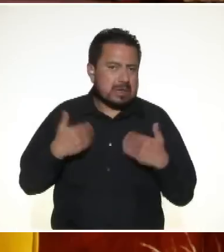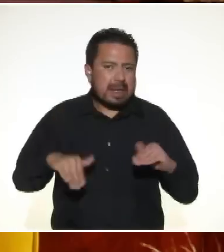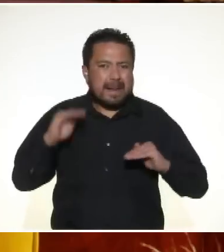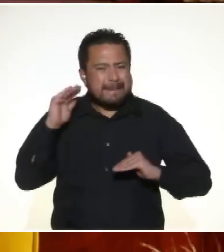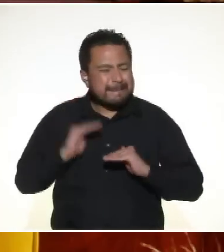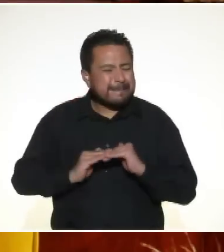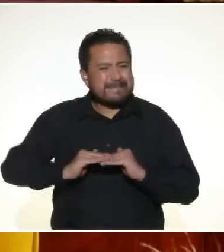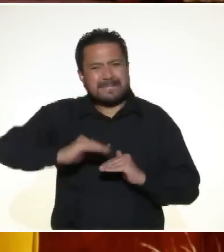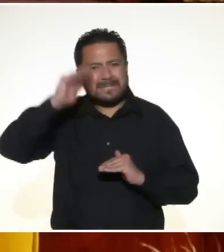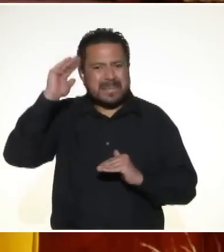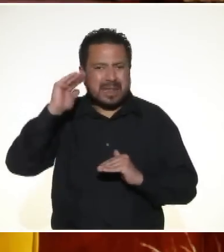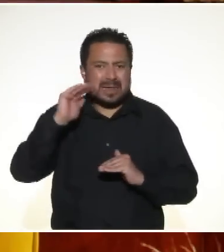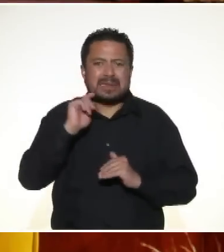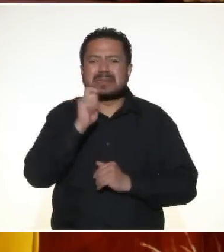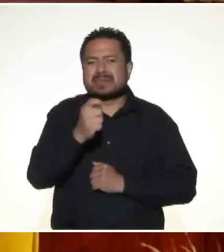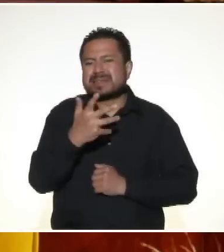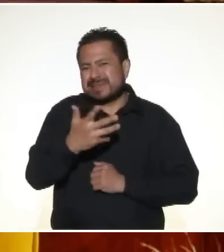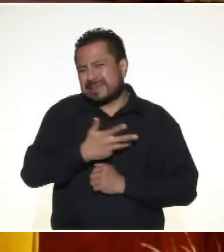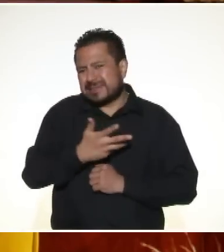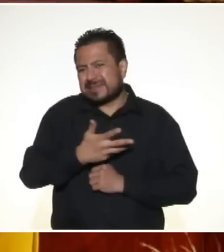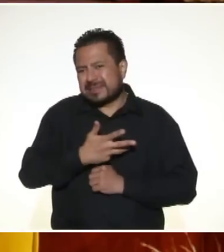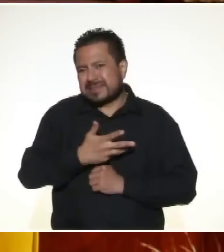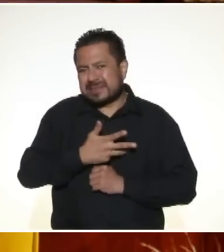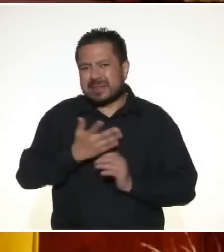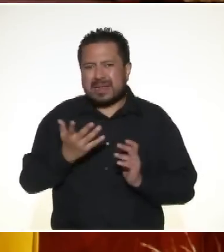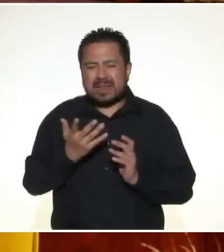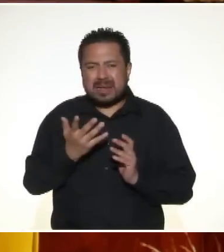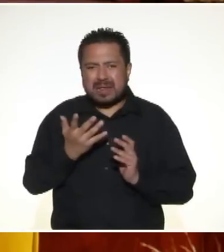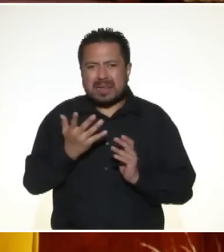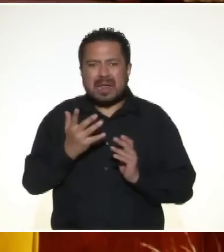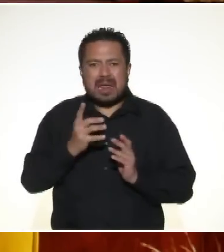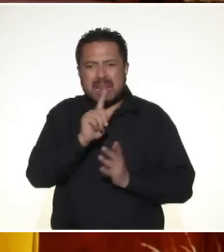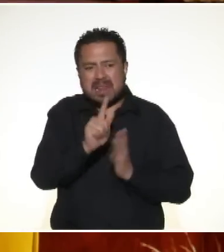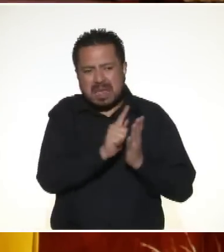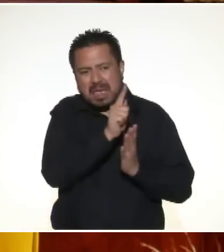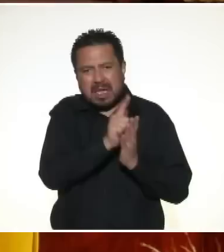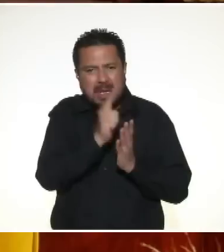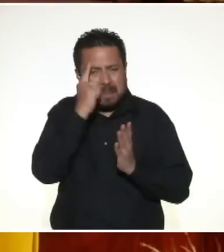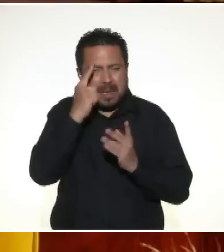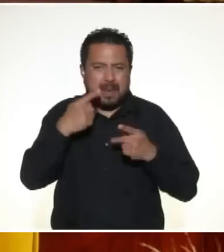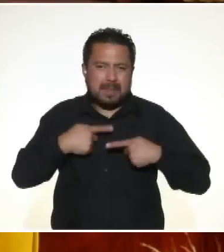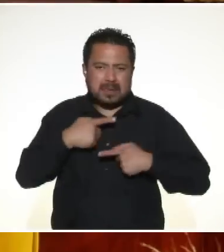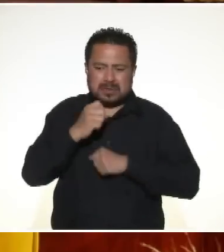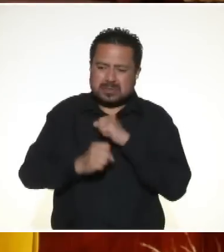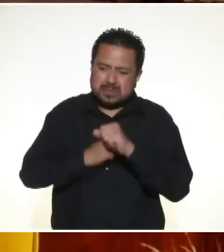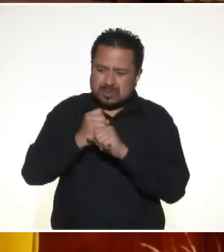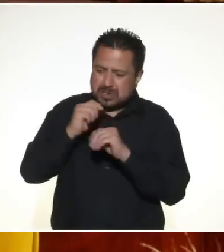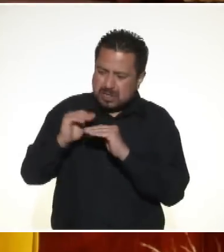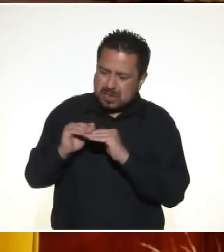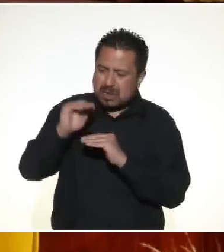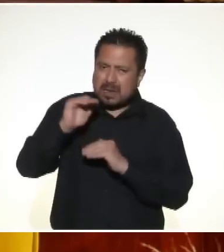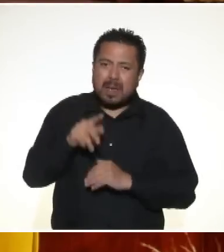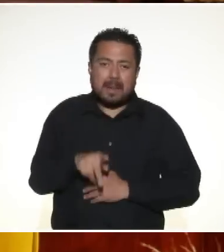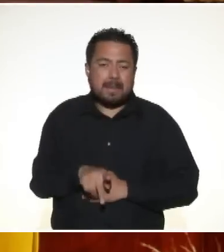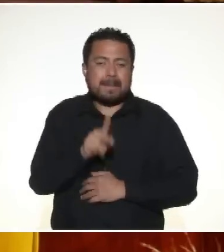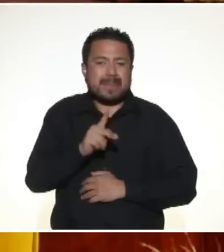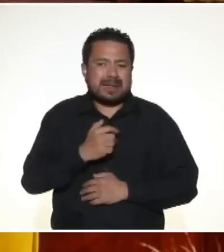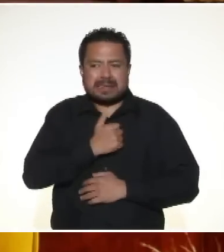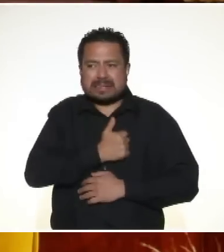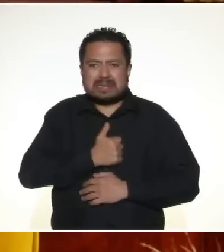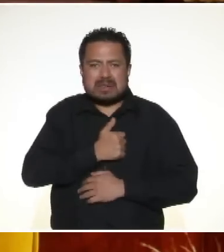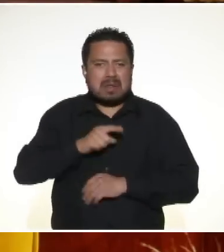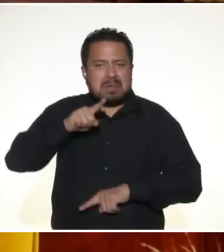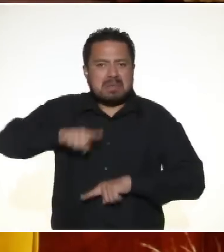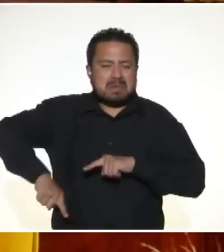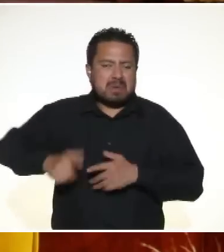más disponible, que tiene obviamente alcances legales para mayores de edad, lo cual desafortunadamente no lo quita